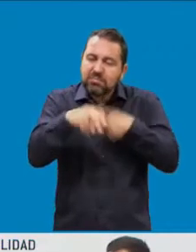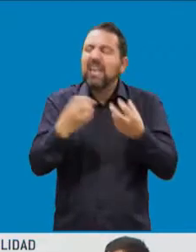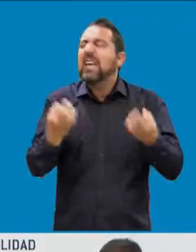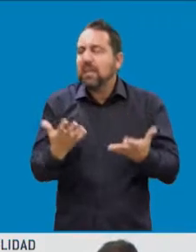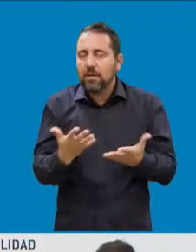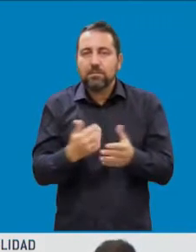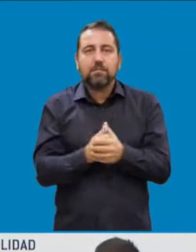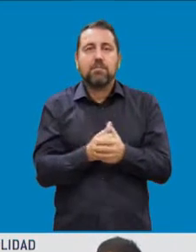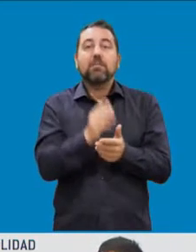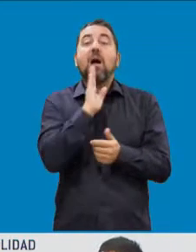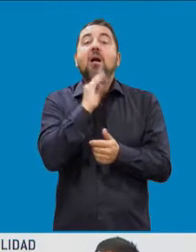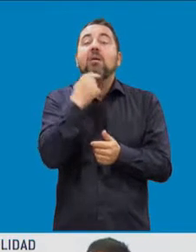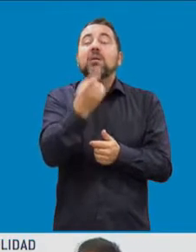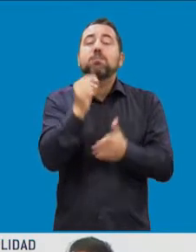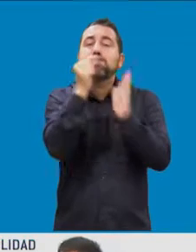más acciones.